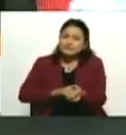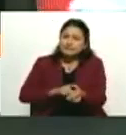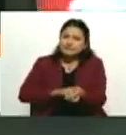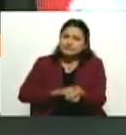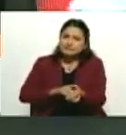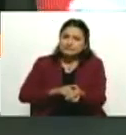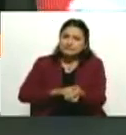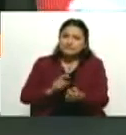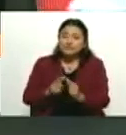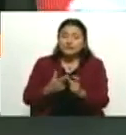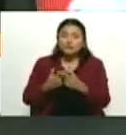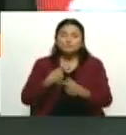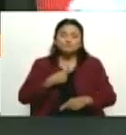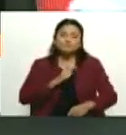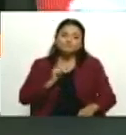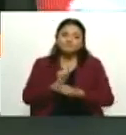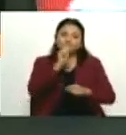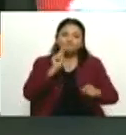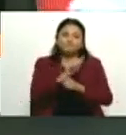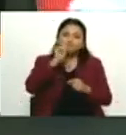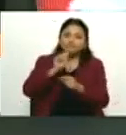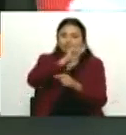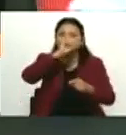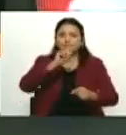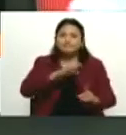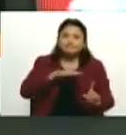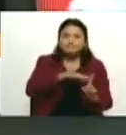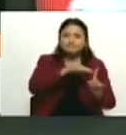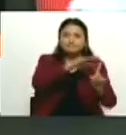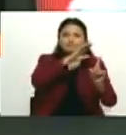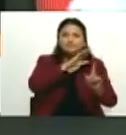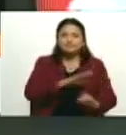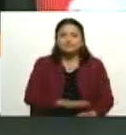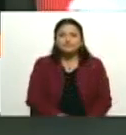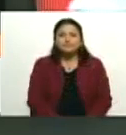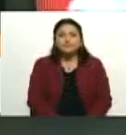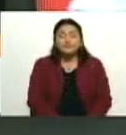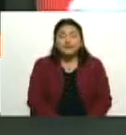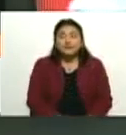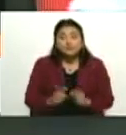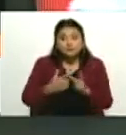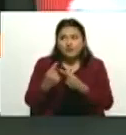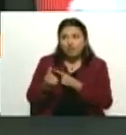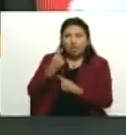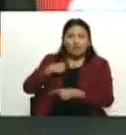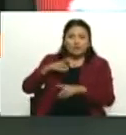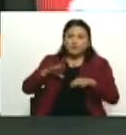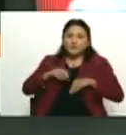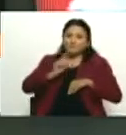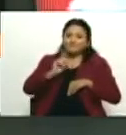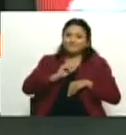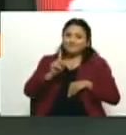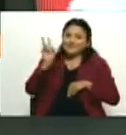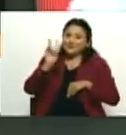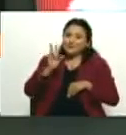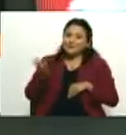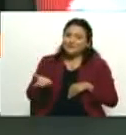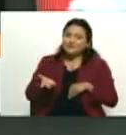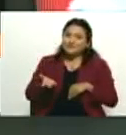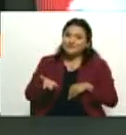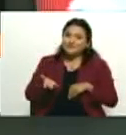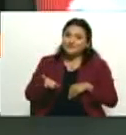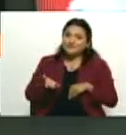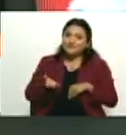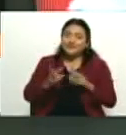Les da las instrucciones de lo que deben decir y hacer, y con nosotros no han podido, y como dicen en Nicaragua, no han